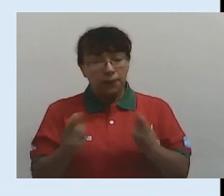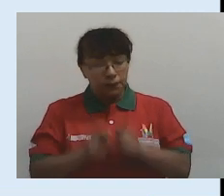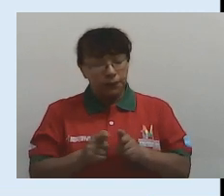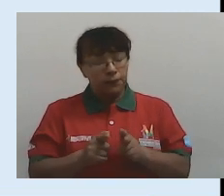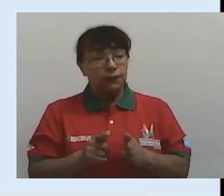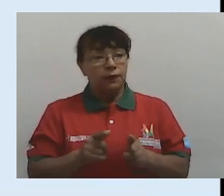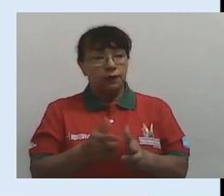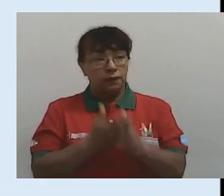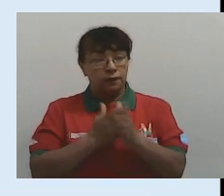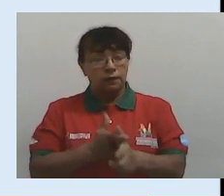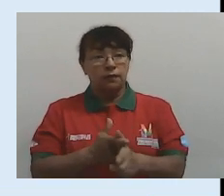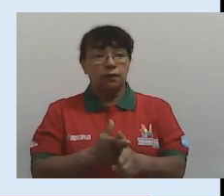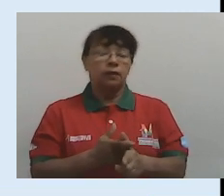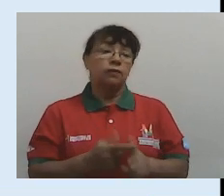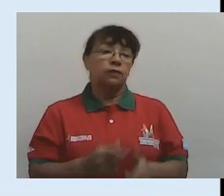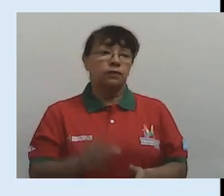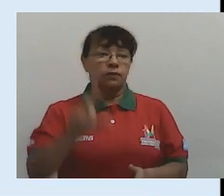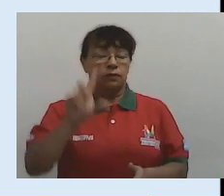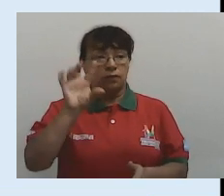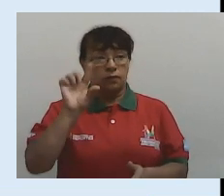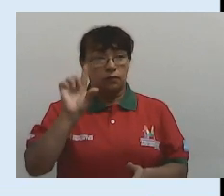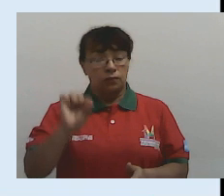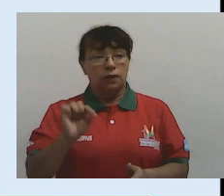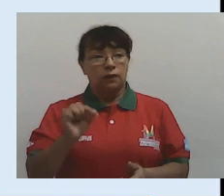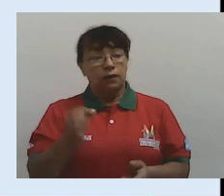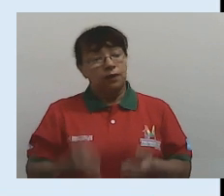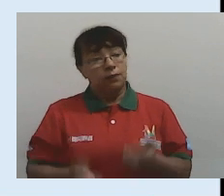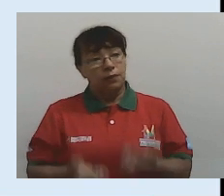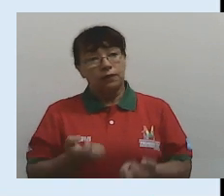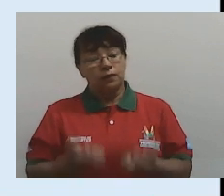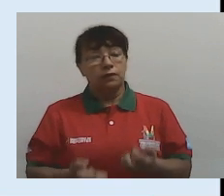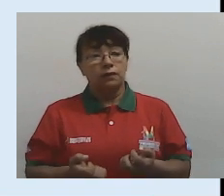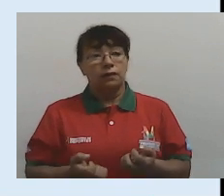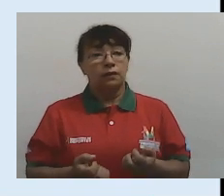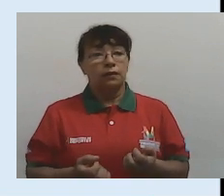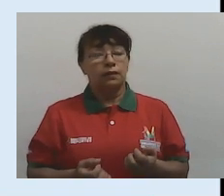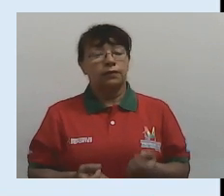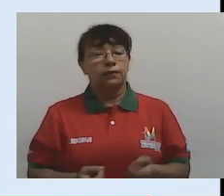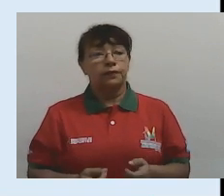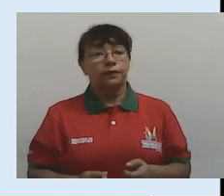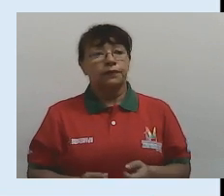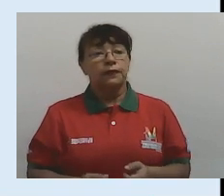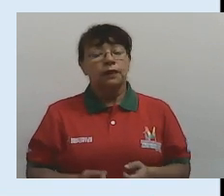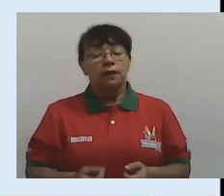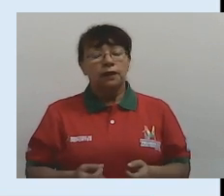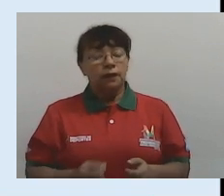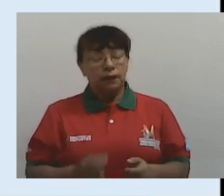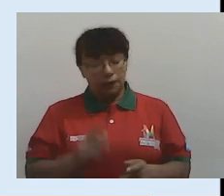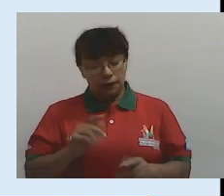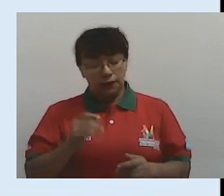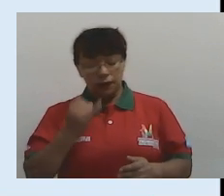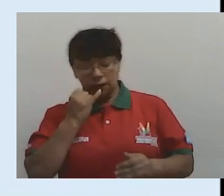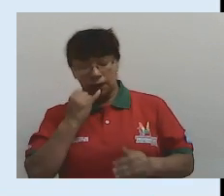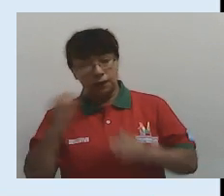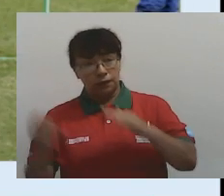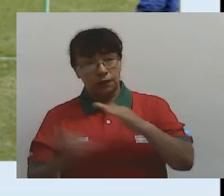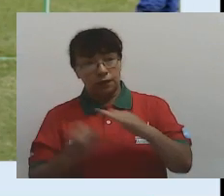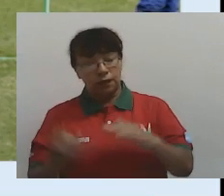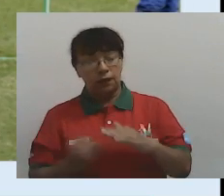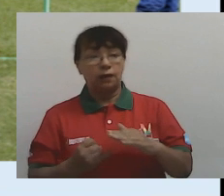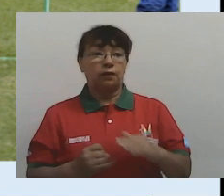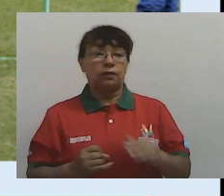9 pruebas. Esas 9 pruebas implican, para que el atleta esté estimulado